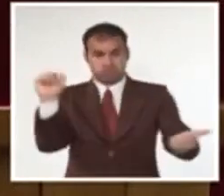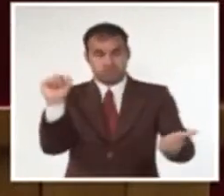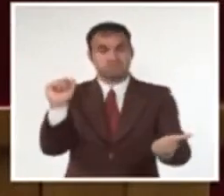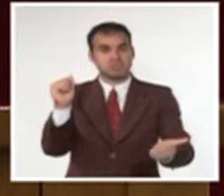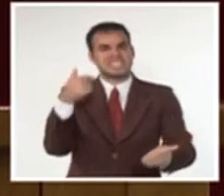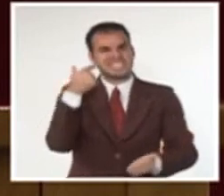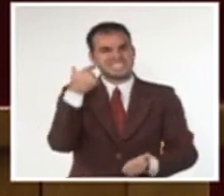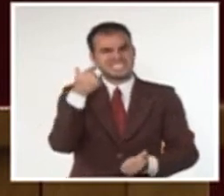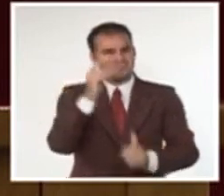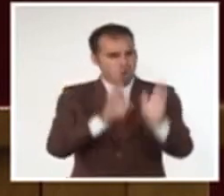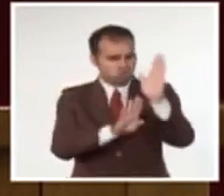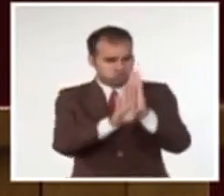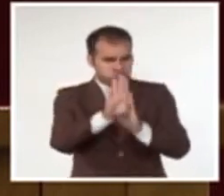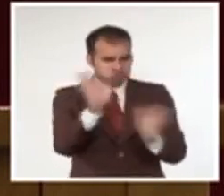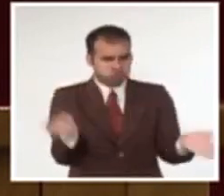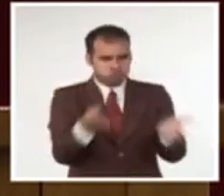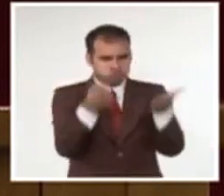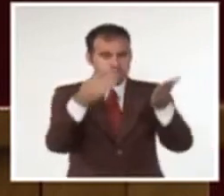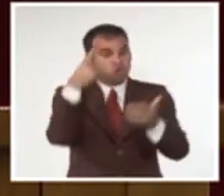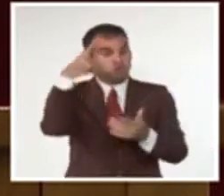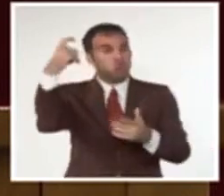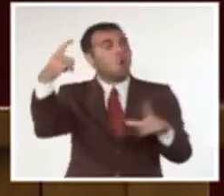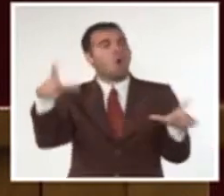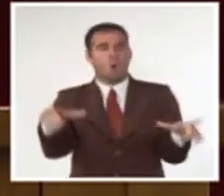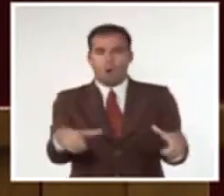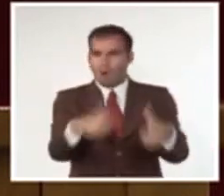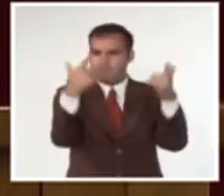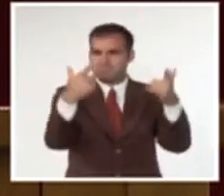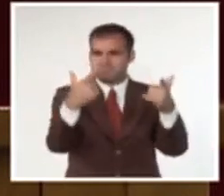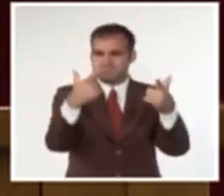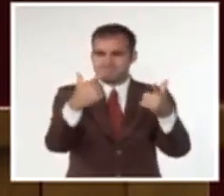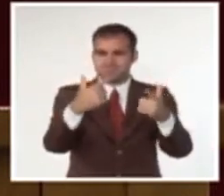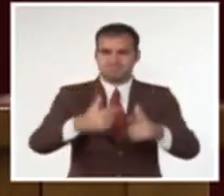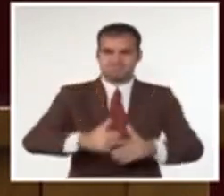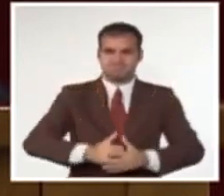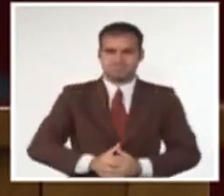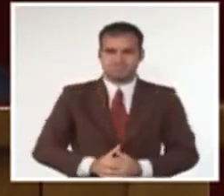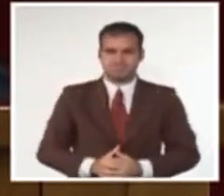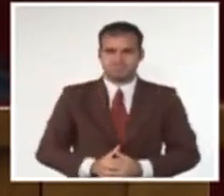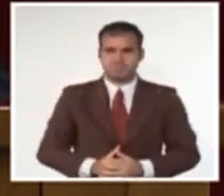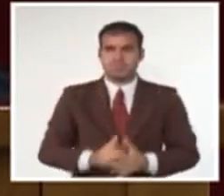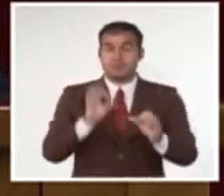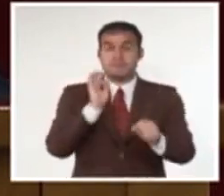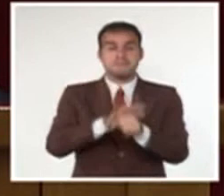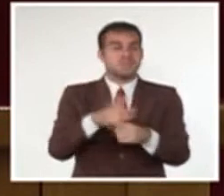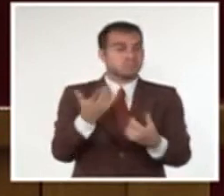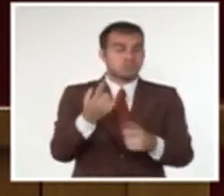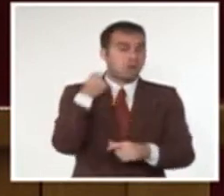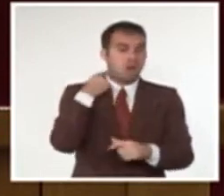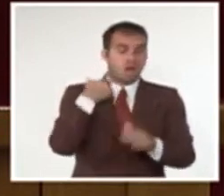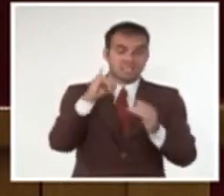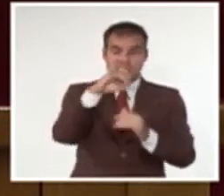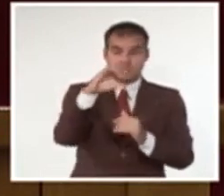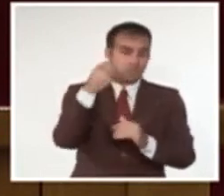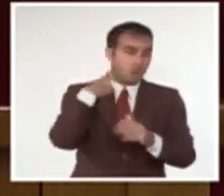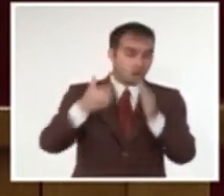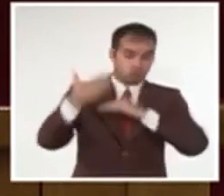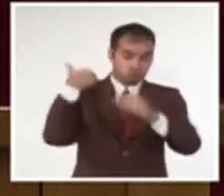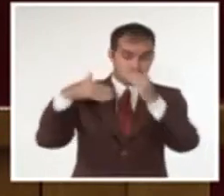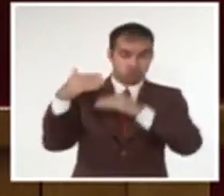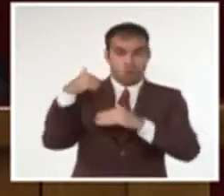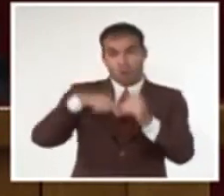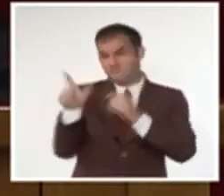engrandeció materializando sueños tan generadores de otros sueños como esa campaña de alfabetización que hoy